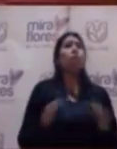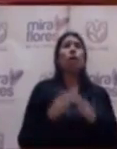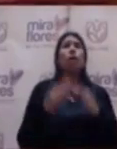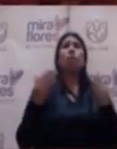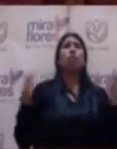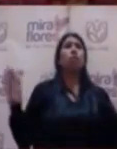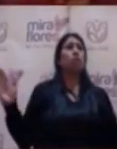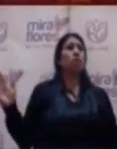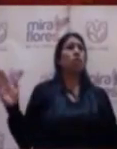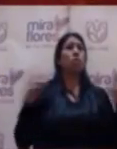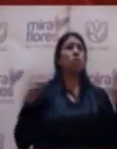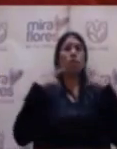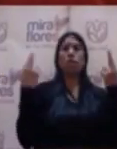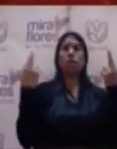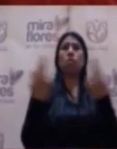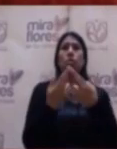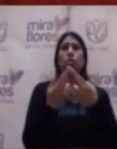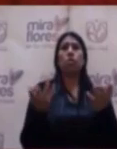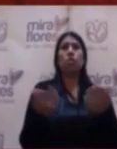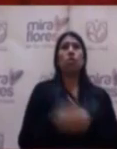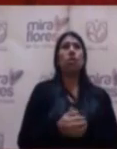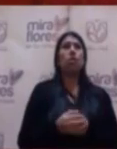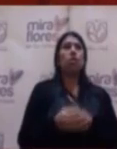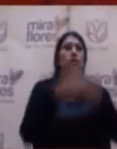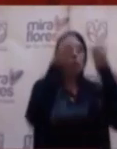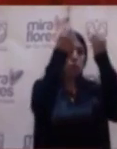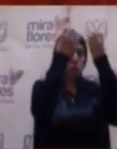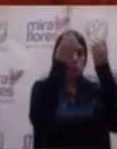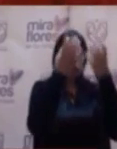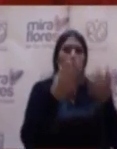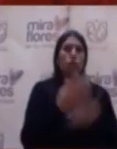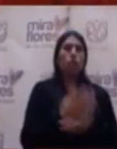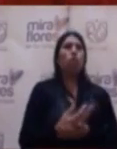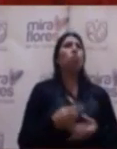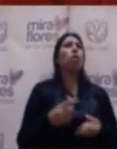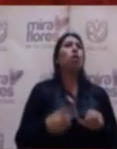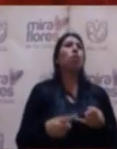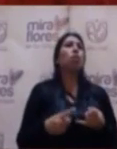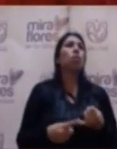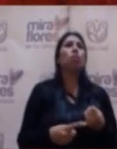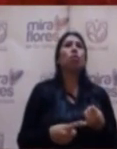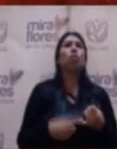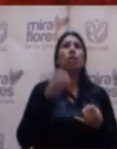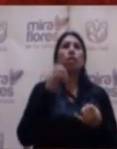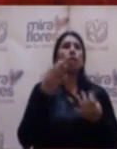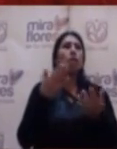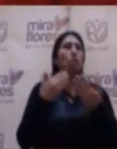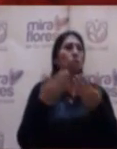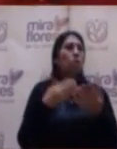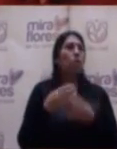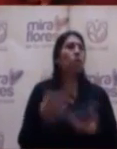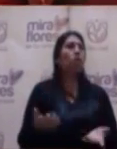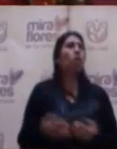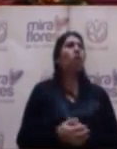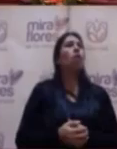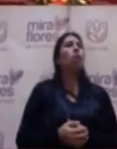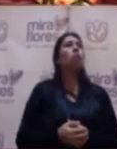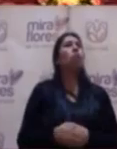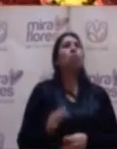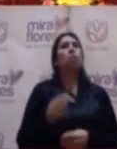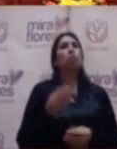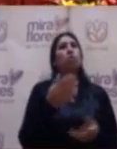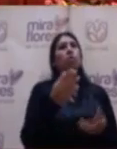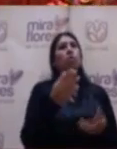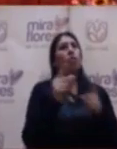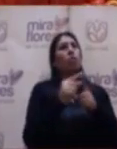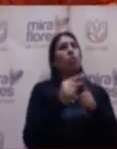abrimos la sesión. Si hay algún informe o alguna intervención, alguien que quiera comentar algo, decirlo. Le damos el uso de la